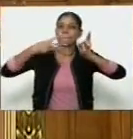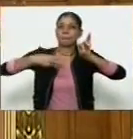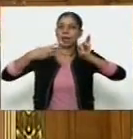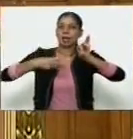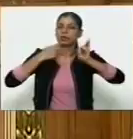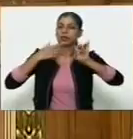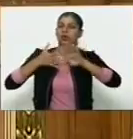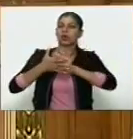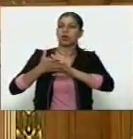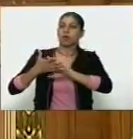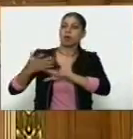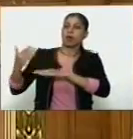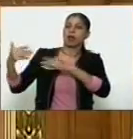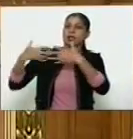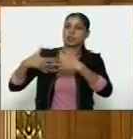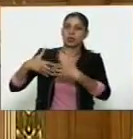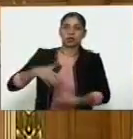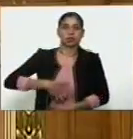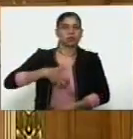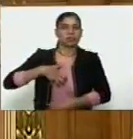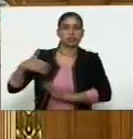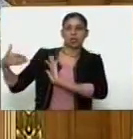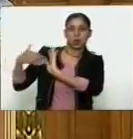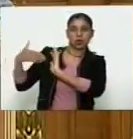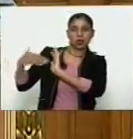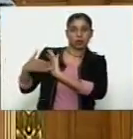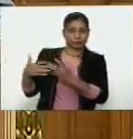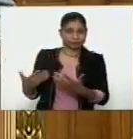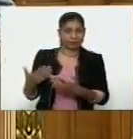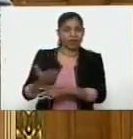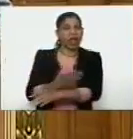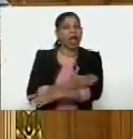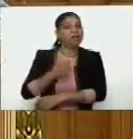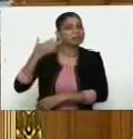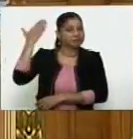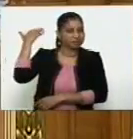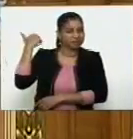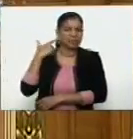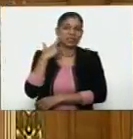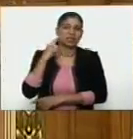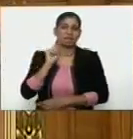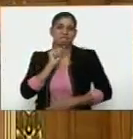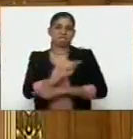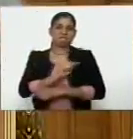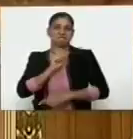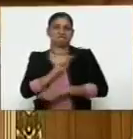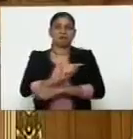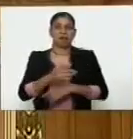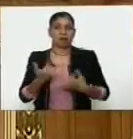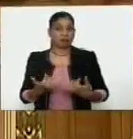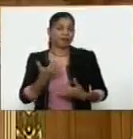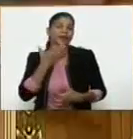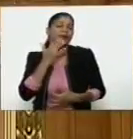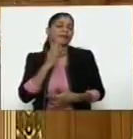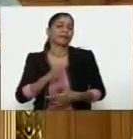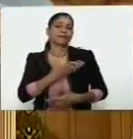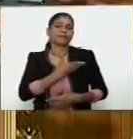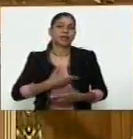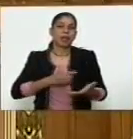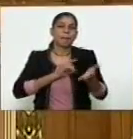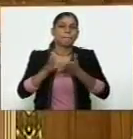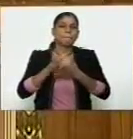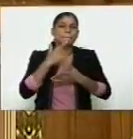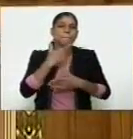atacando directamente. Antes nos atacaban con subalternos. Cuando derrotan al presidente